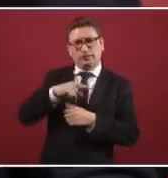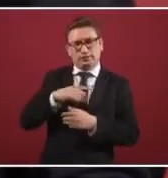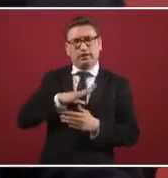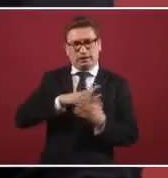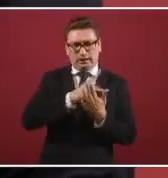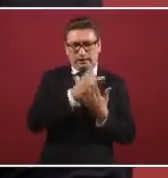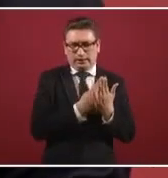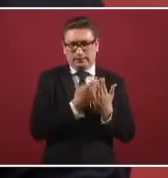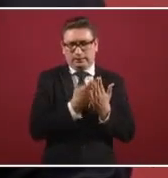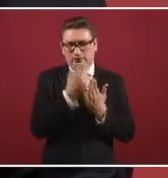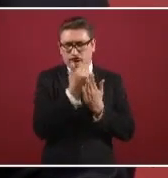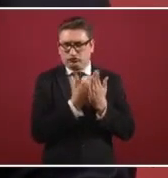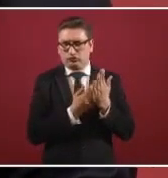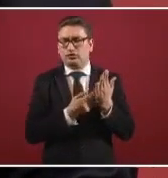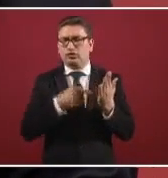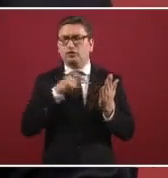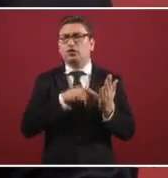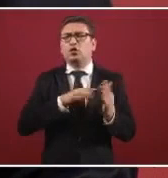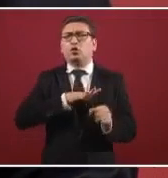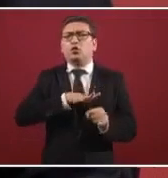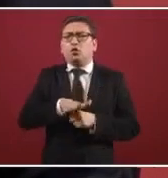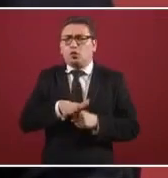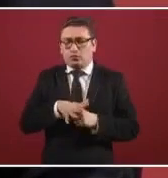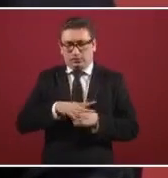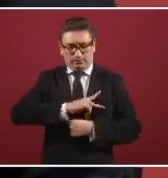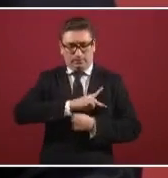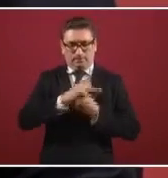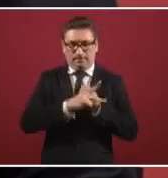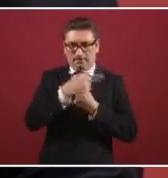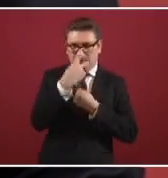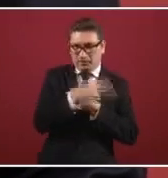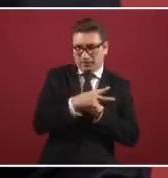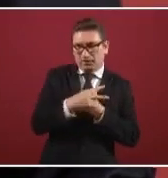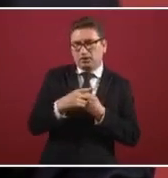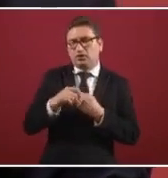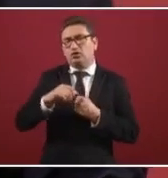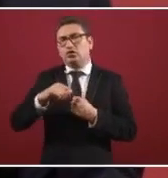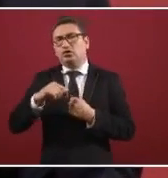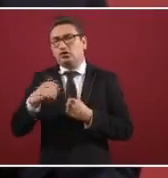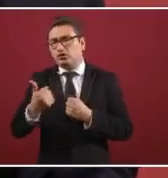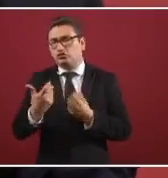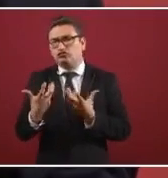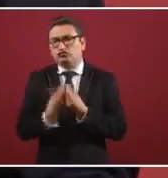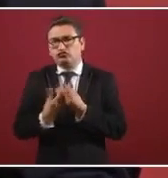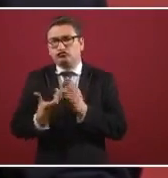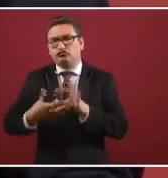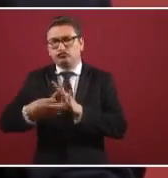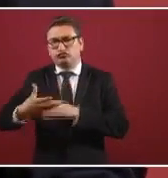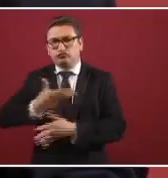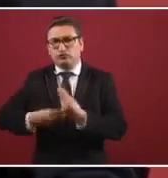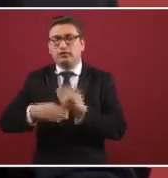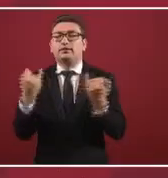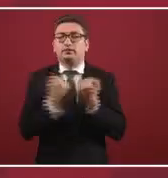que hemos hecho de cooperación conjunta con el gobierno de Estados Unidos.